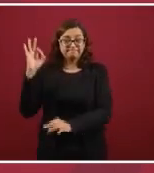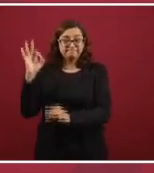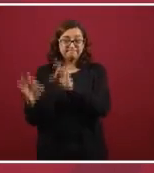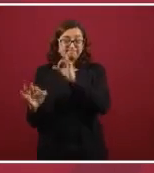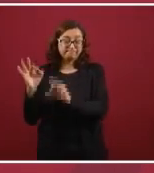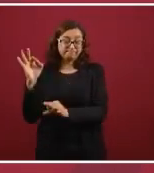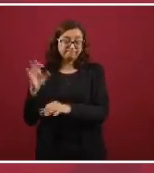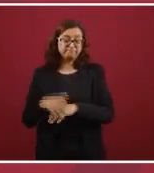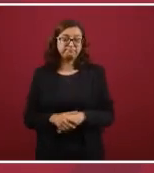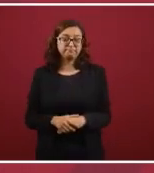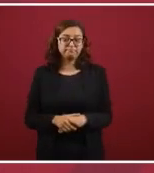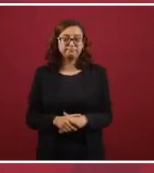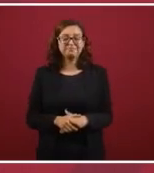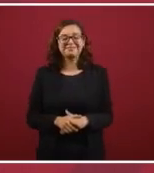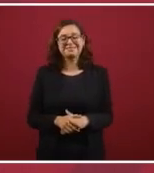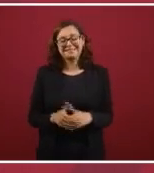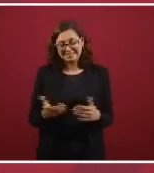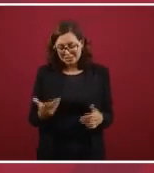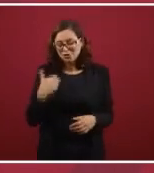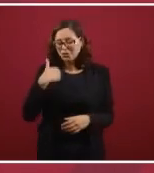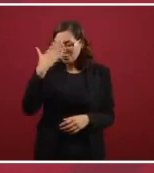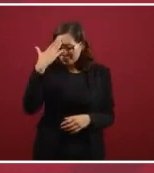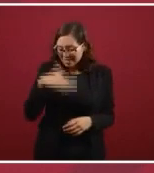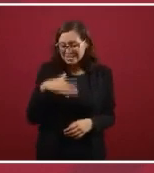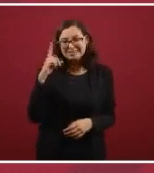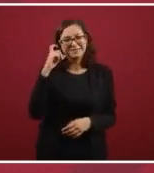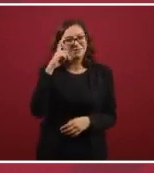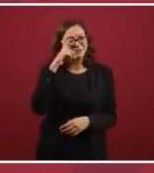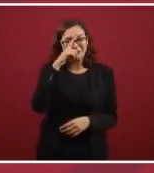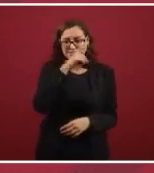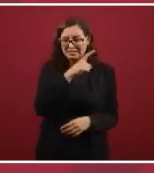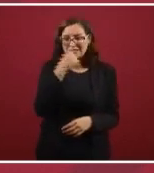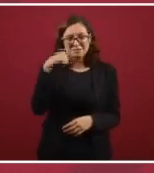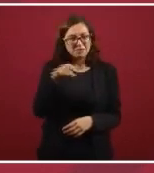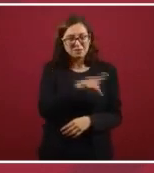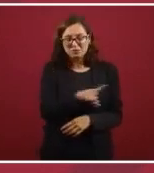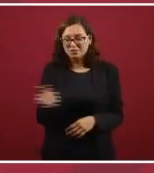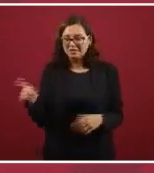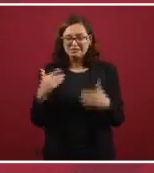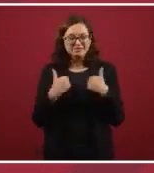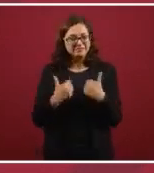Antes, esto va a costar trabajo, porque